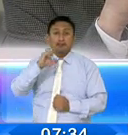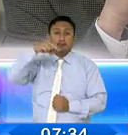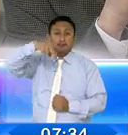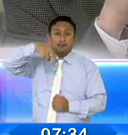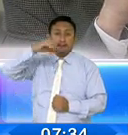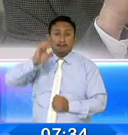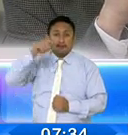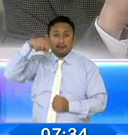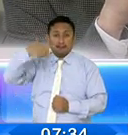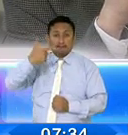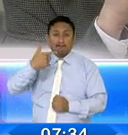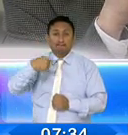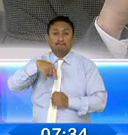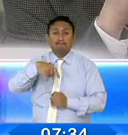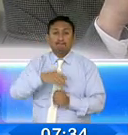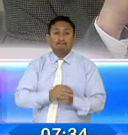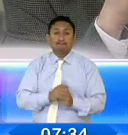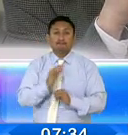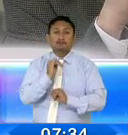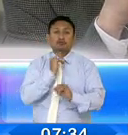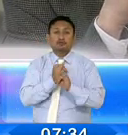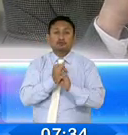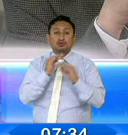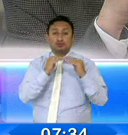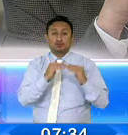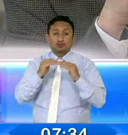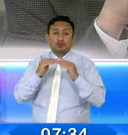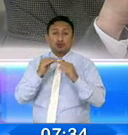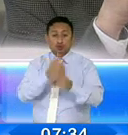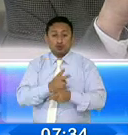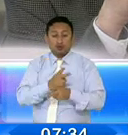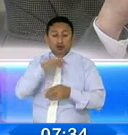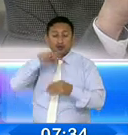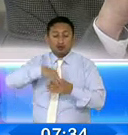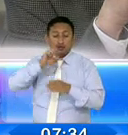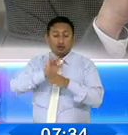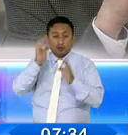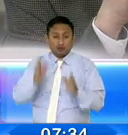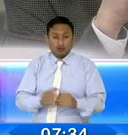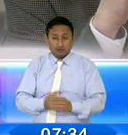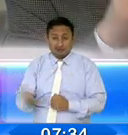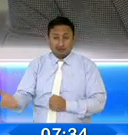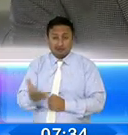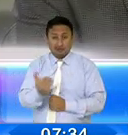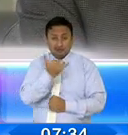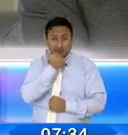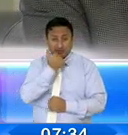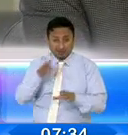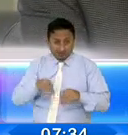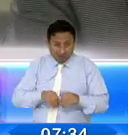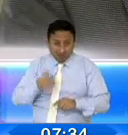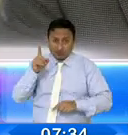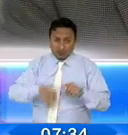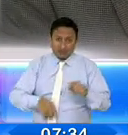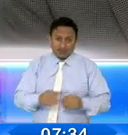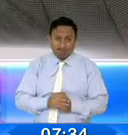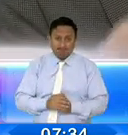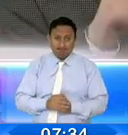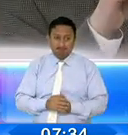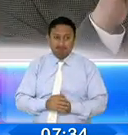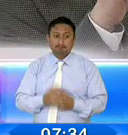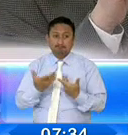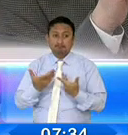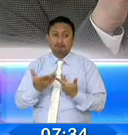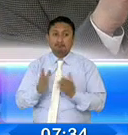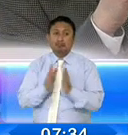democrática que tiene que cuidar los votos de los ecuatorianos y no puede aceptar esas anomalías. Hemos pedido la revisión forense